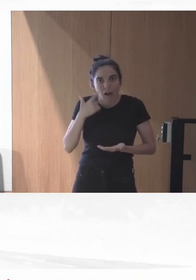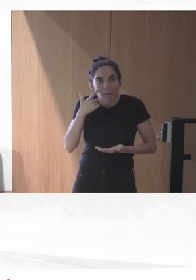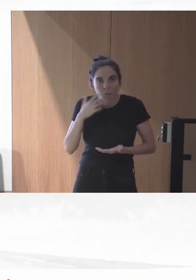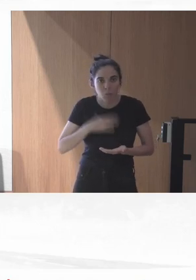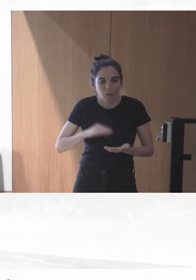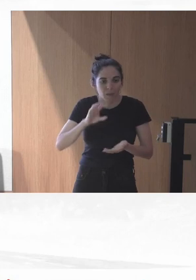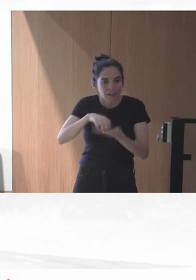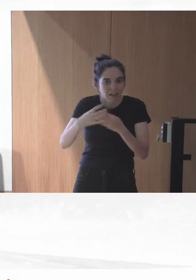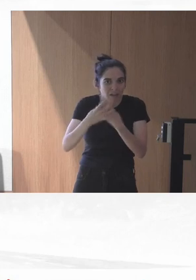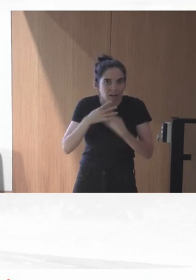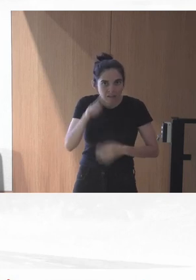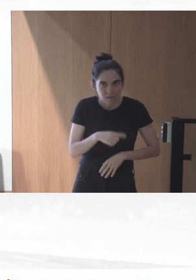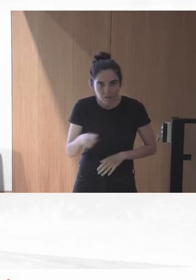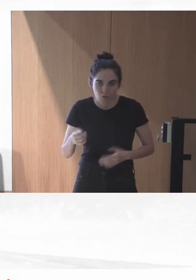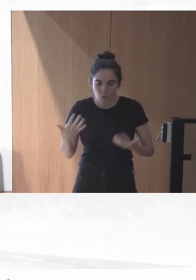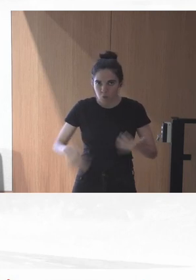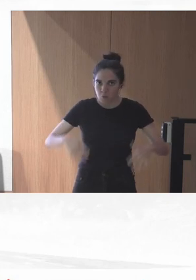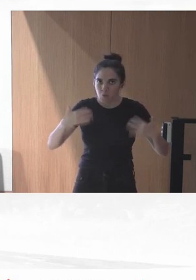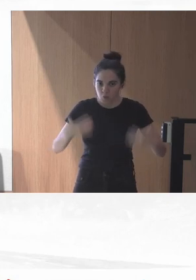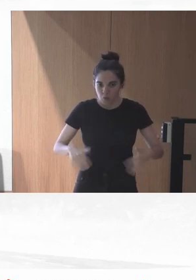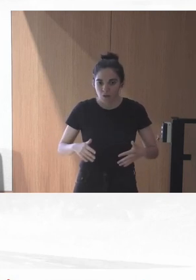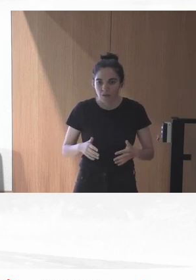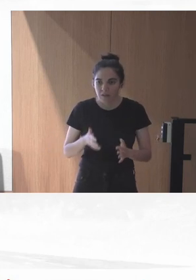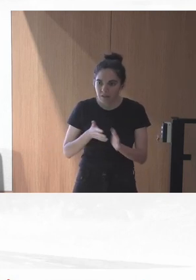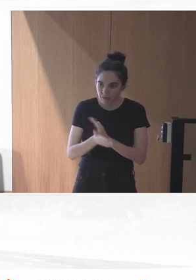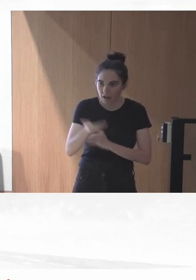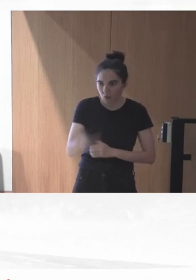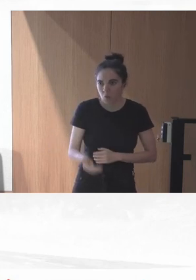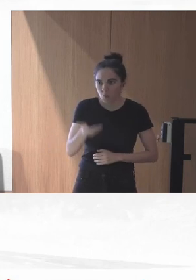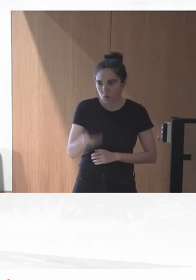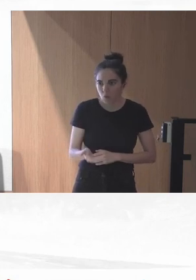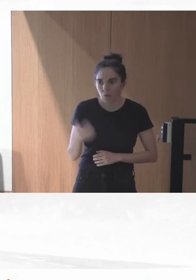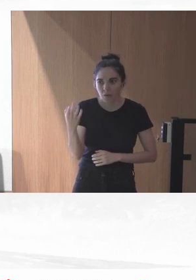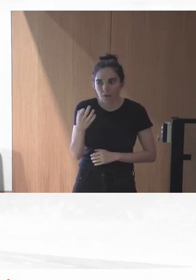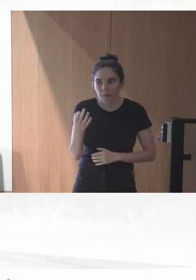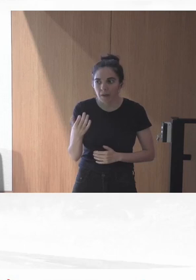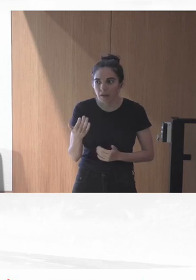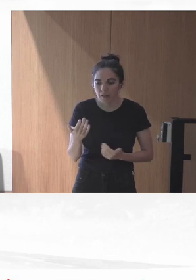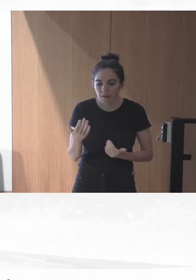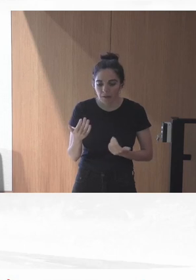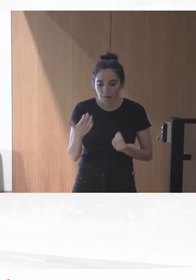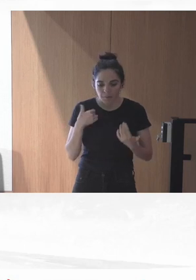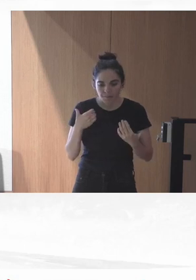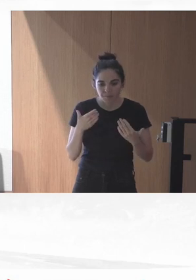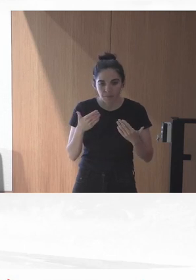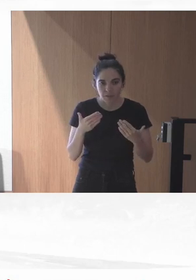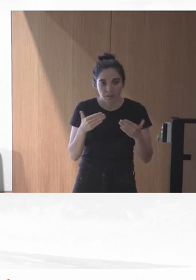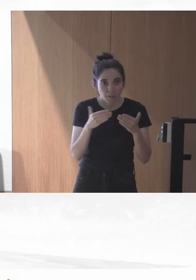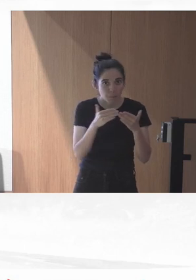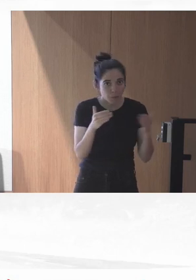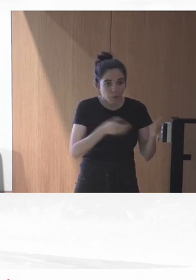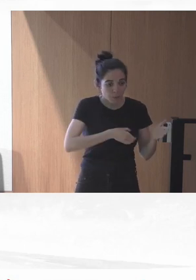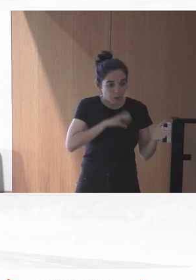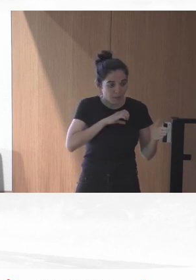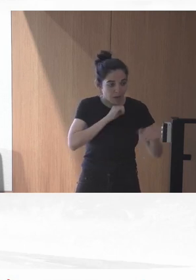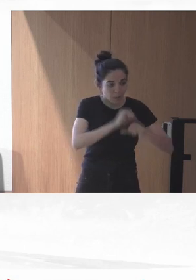dependen muchas cosas. Entonces, creo que ese es un punto clave también, tanto poder empezar desde el principio, como decía, desde el procedimiento